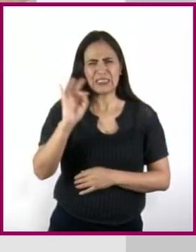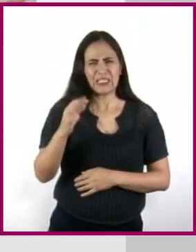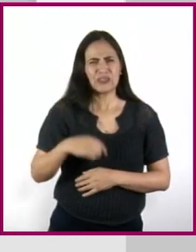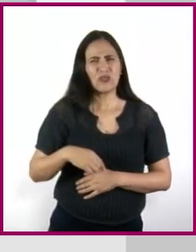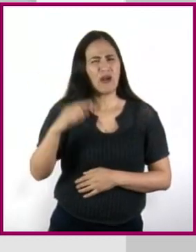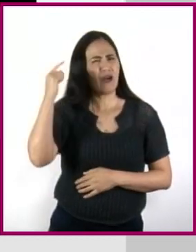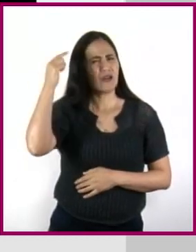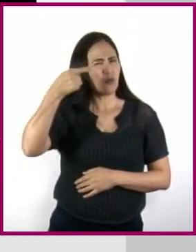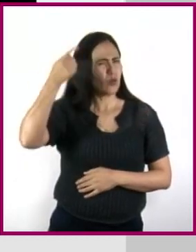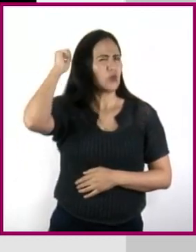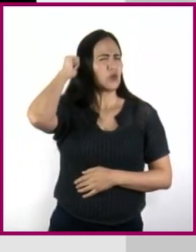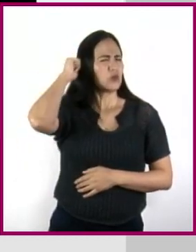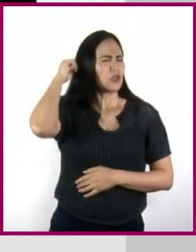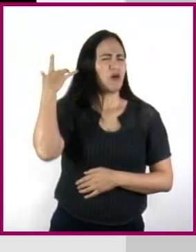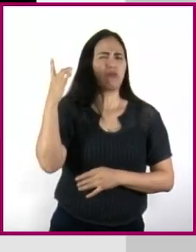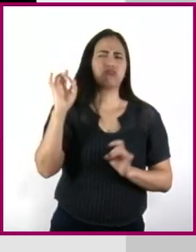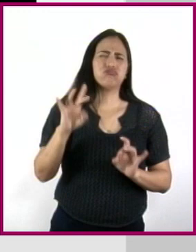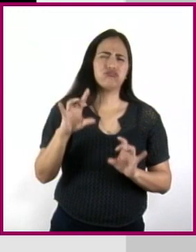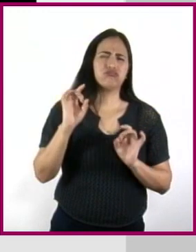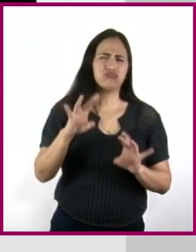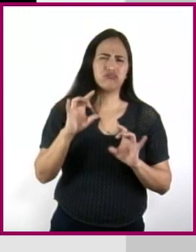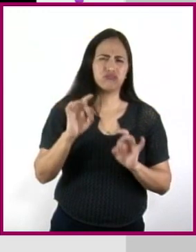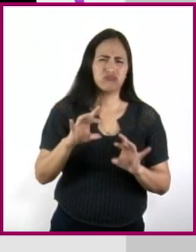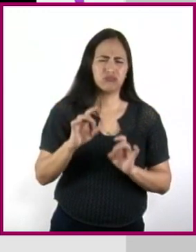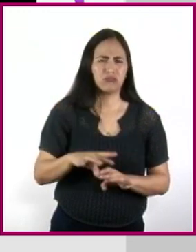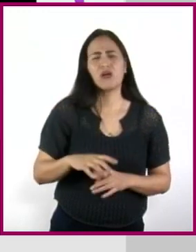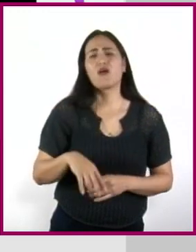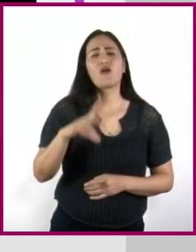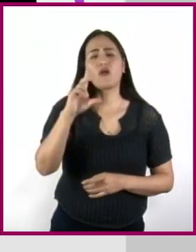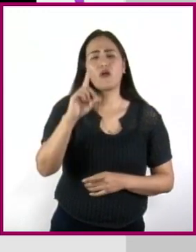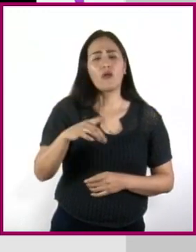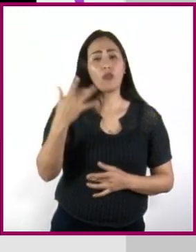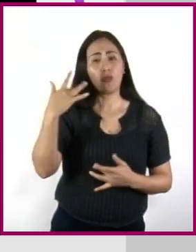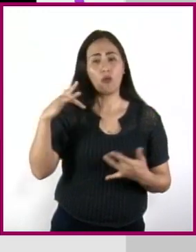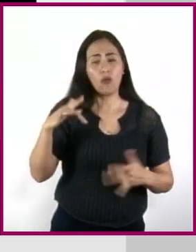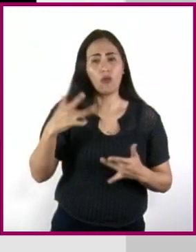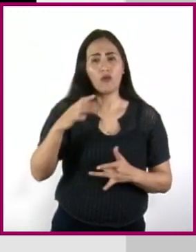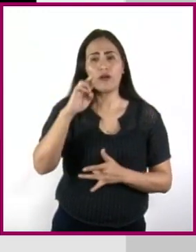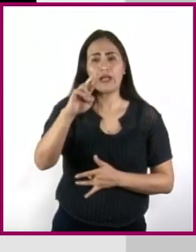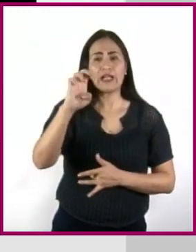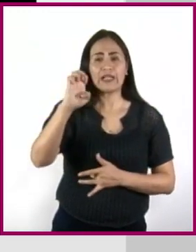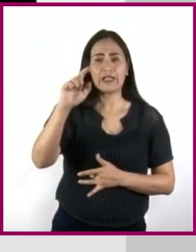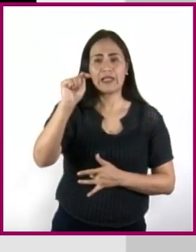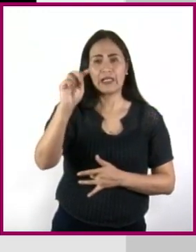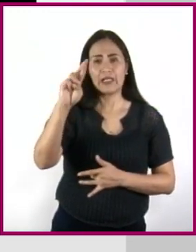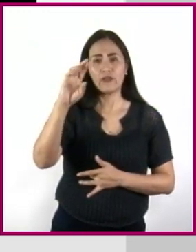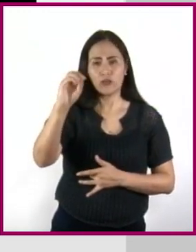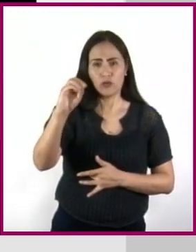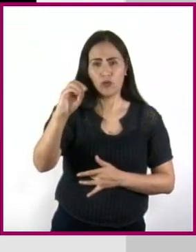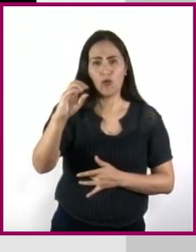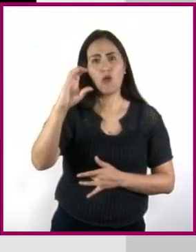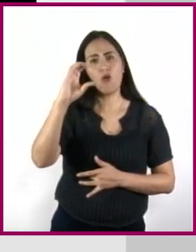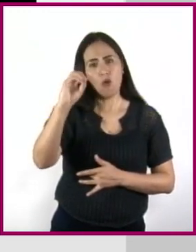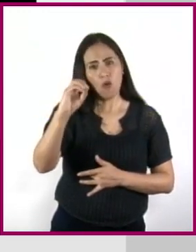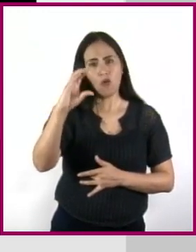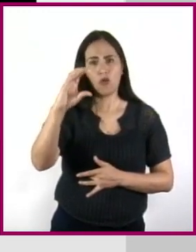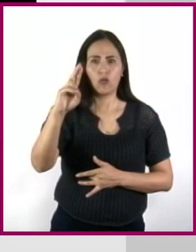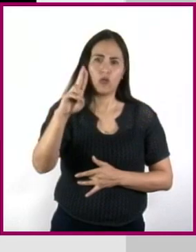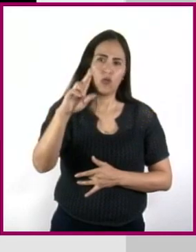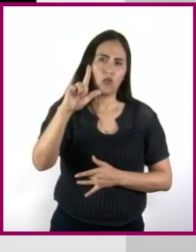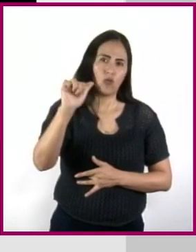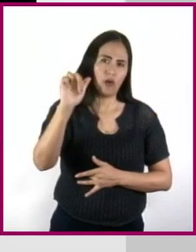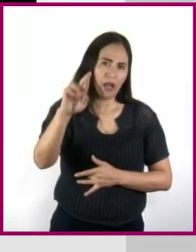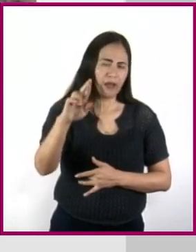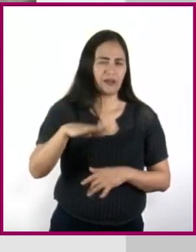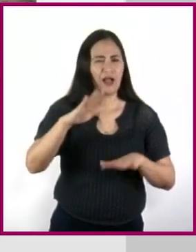detrás de los ojos, que nosotros conocemos como dolor retroocular. Entonces, estos son como los principales. A veces es un poco